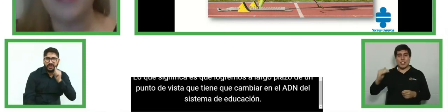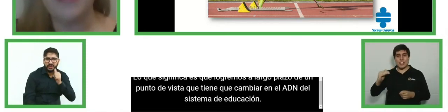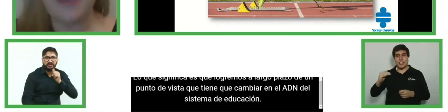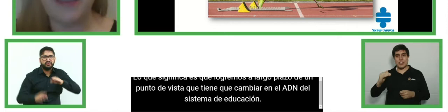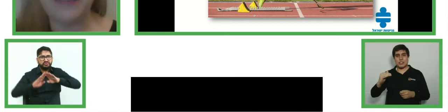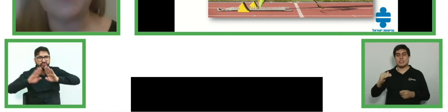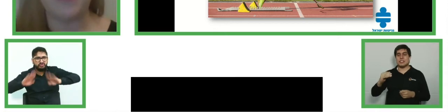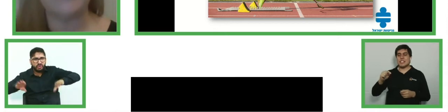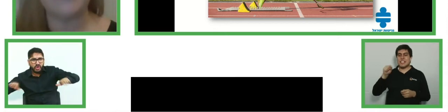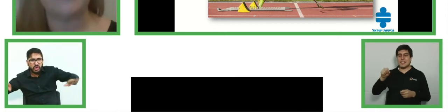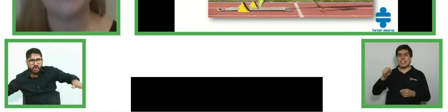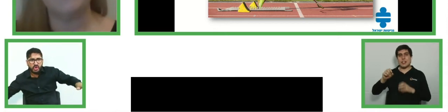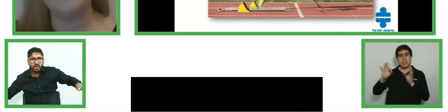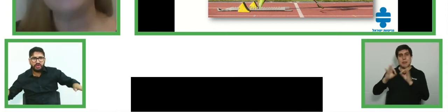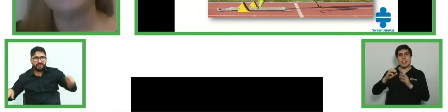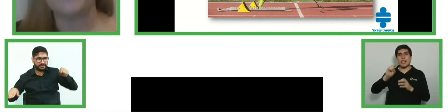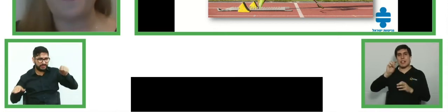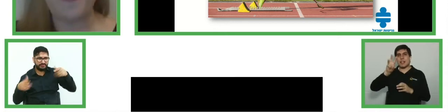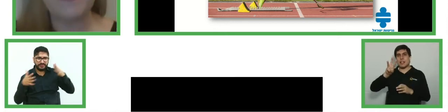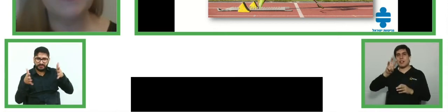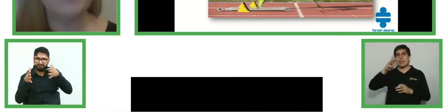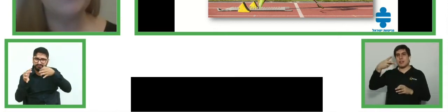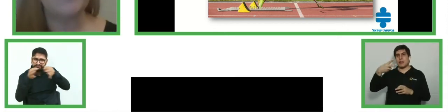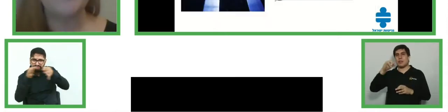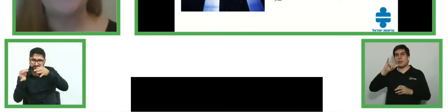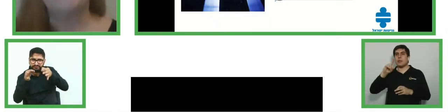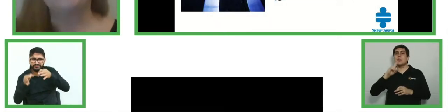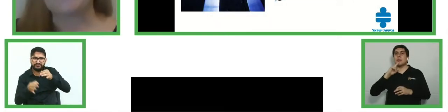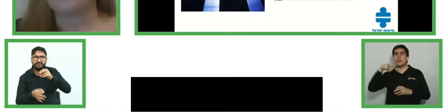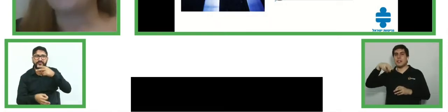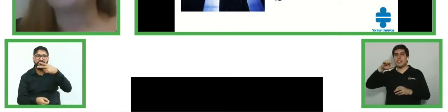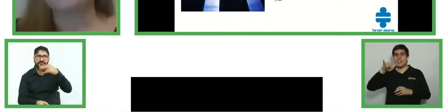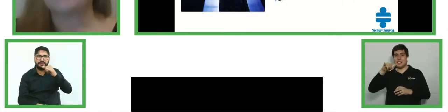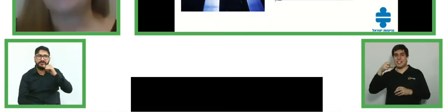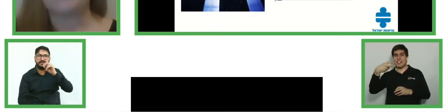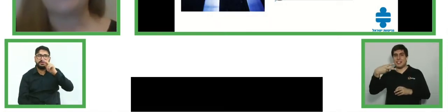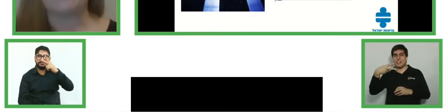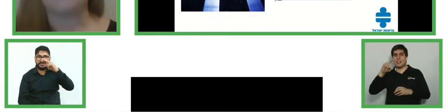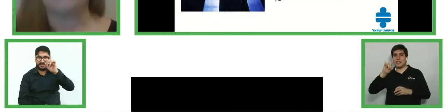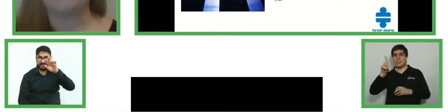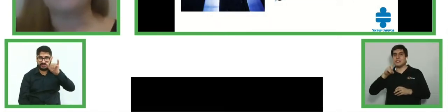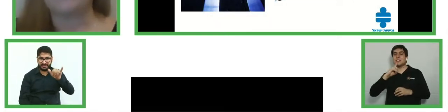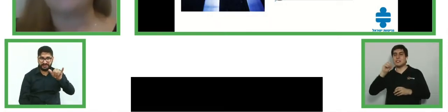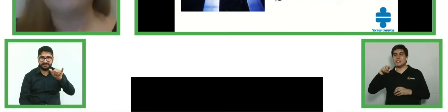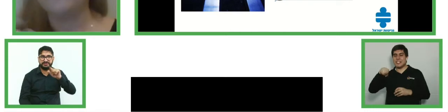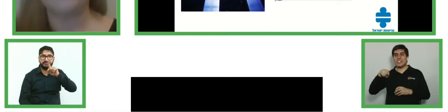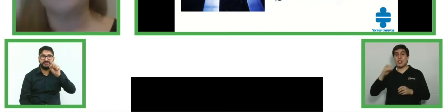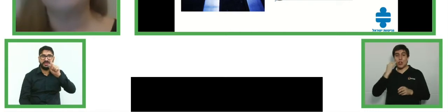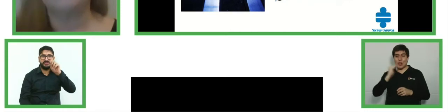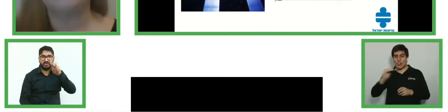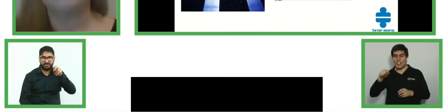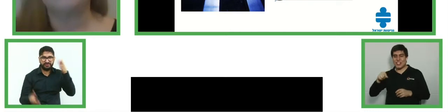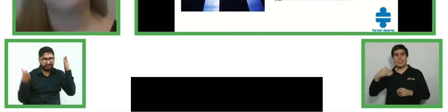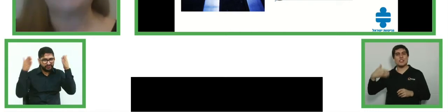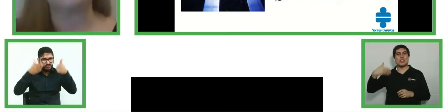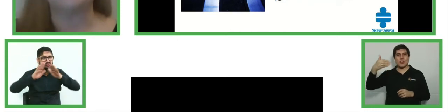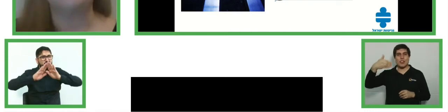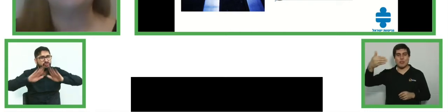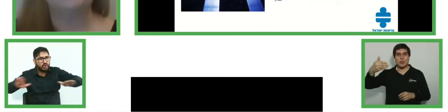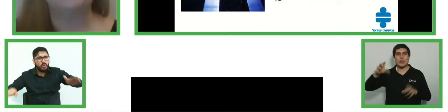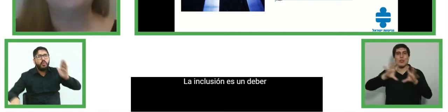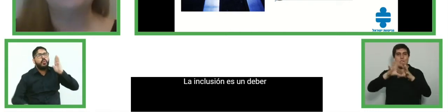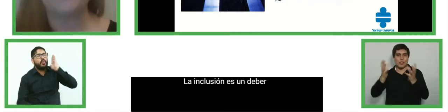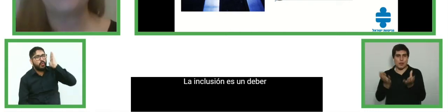Para cambiar el ADN de la sociedad, la inclusión en la educación es un debe. La próxima, por favor. Es una obligación.